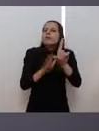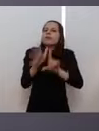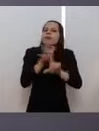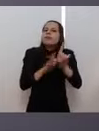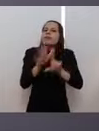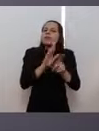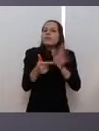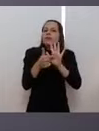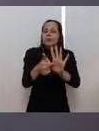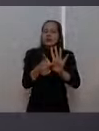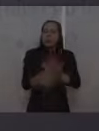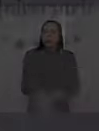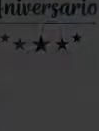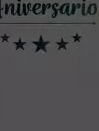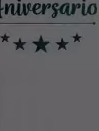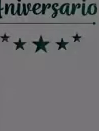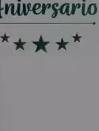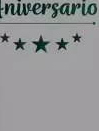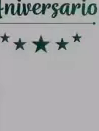esta gestión